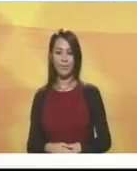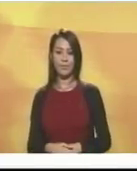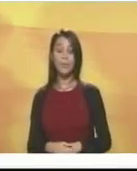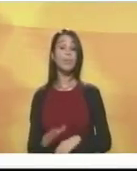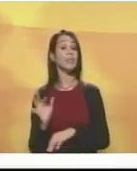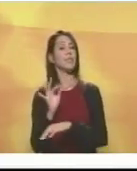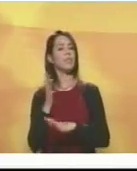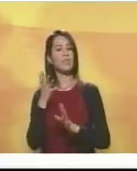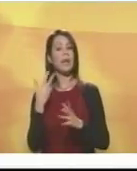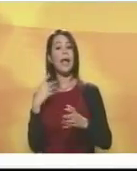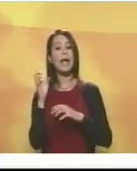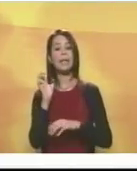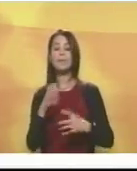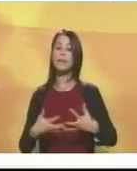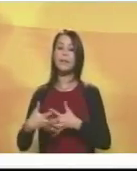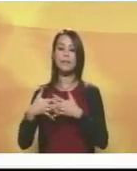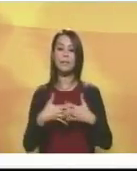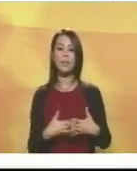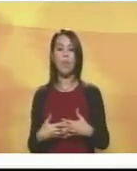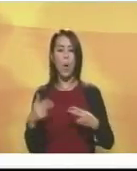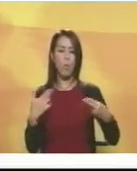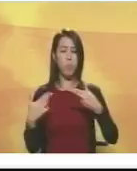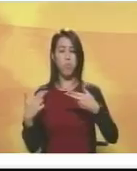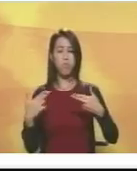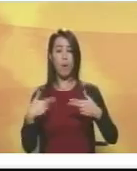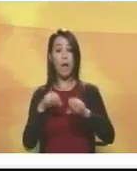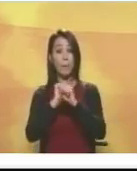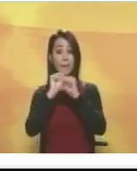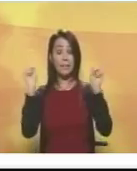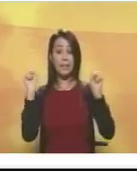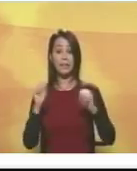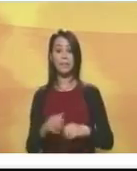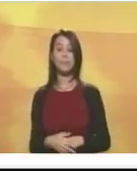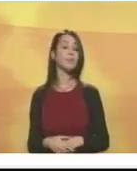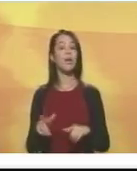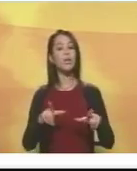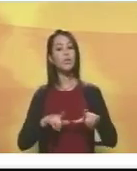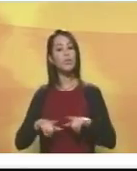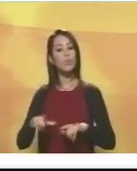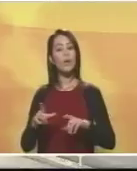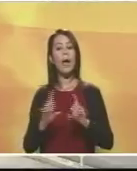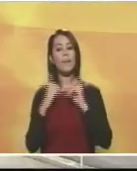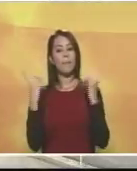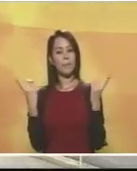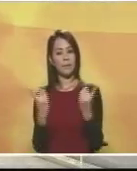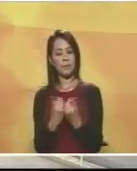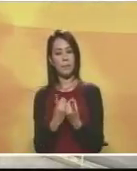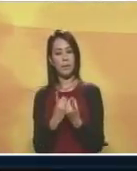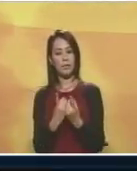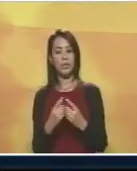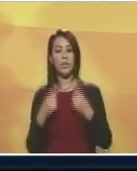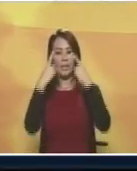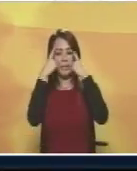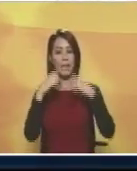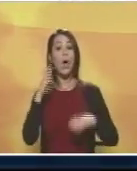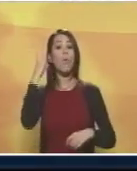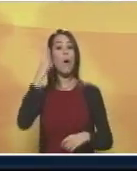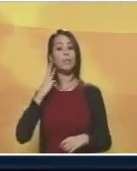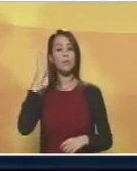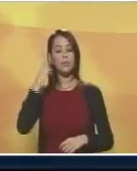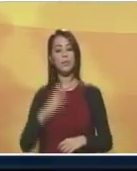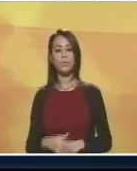nuestras fronteras, en Estados Unidos se registró un tiroteo en horas de la mañana a las afueras de la agencia NSA en